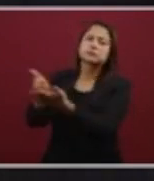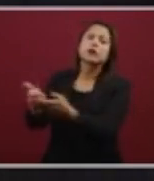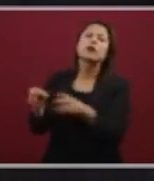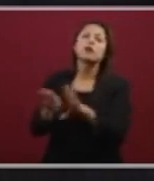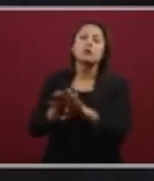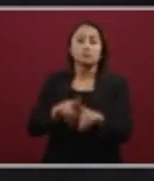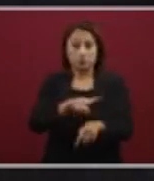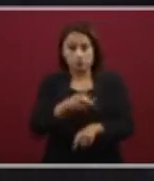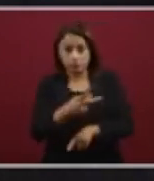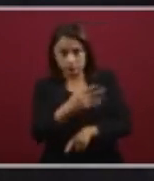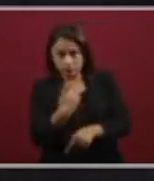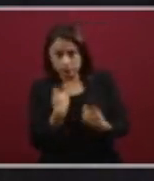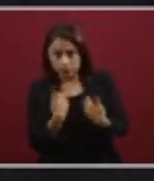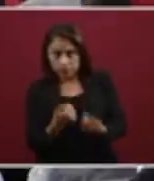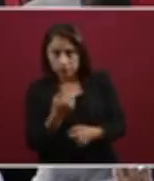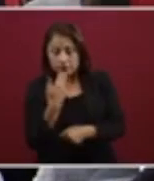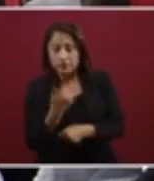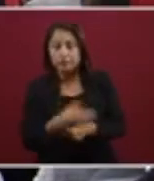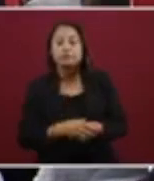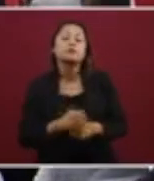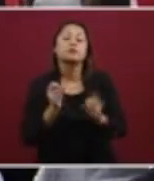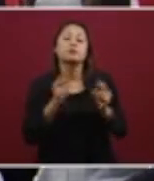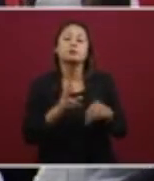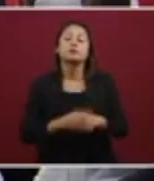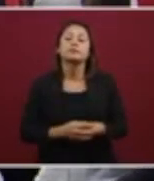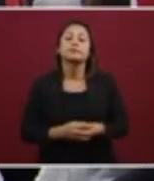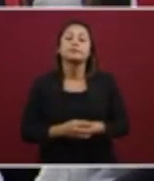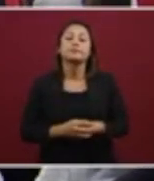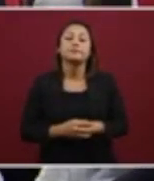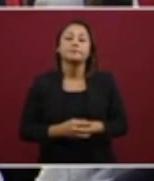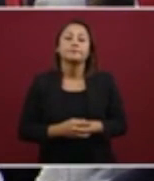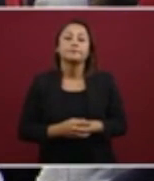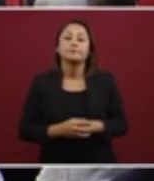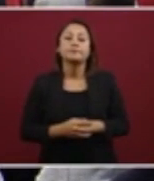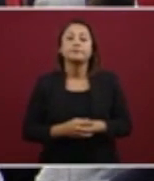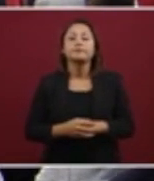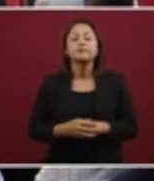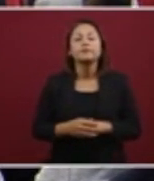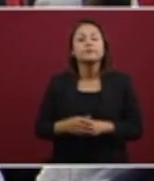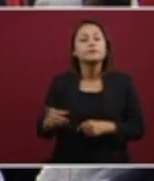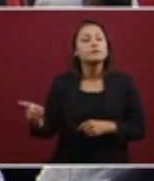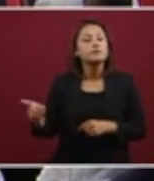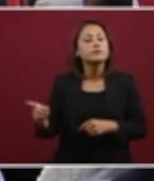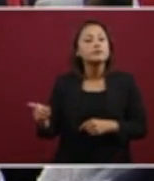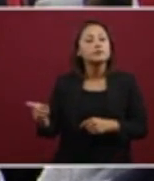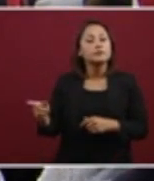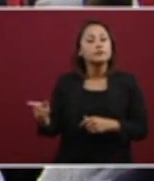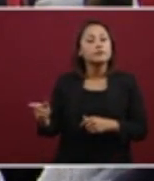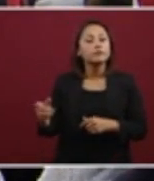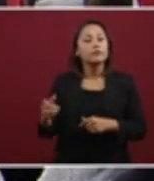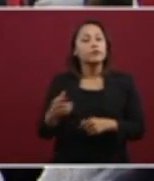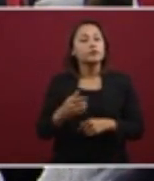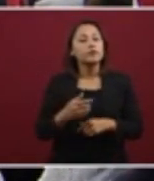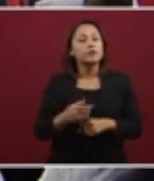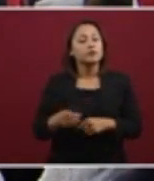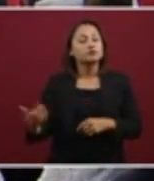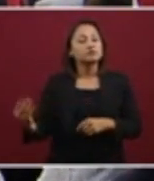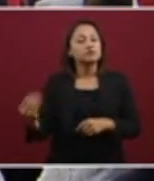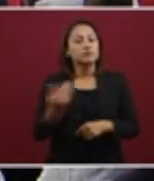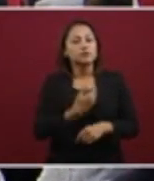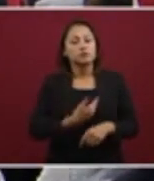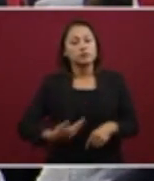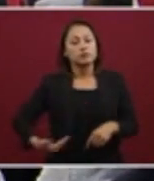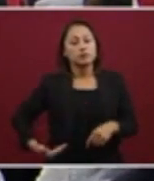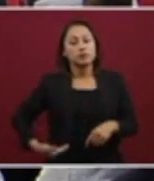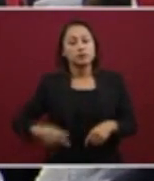parece? Bueno. Señor presidente, Jaime Hernández, de Bajo Palabra. El Servicio Postal Mexicano